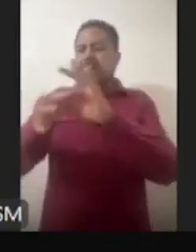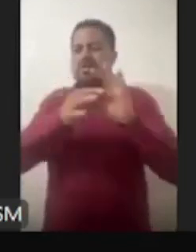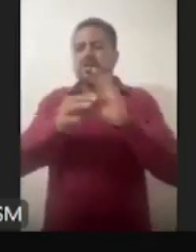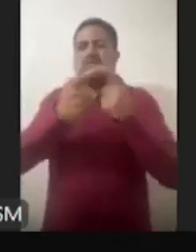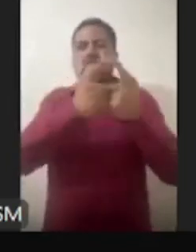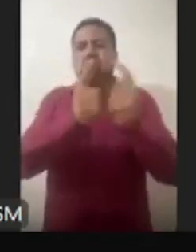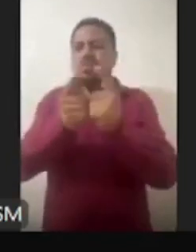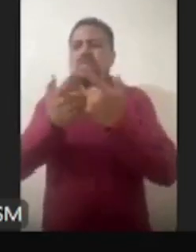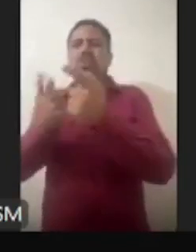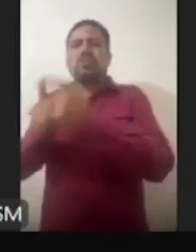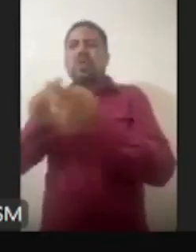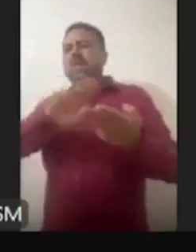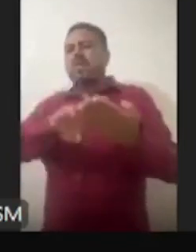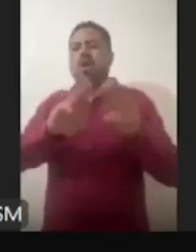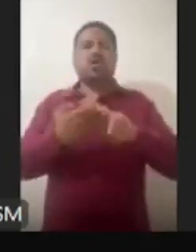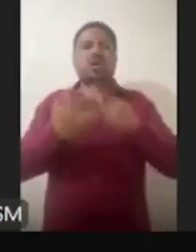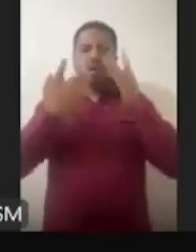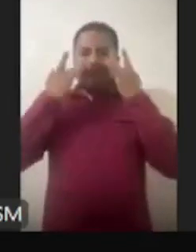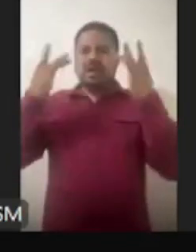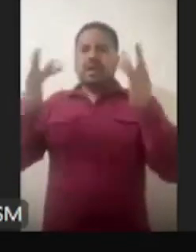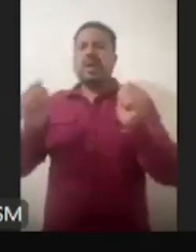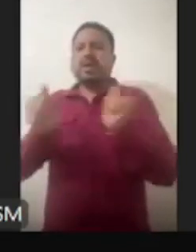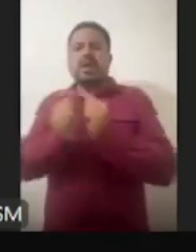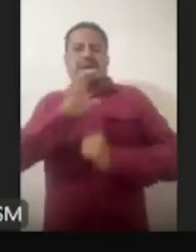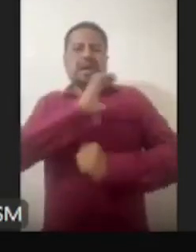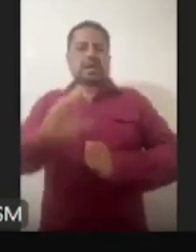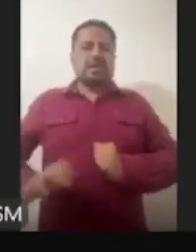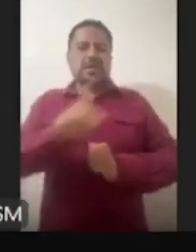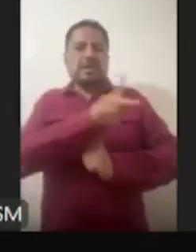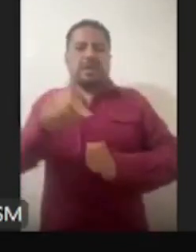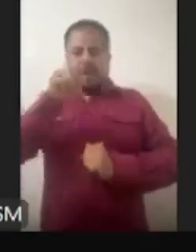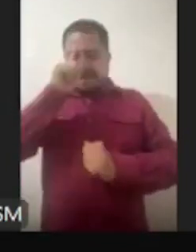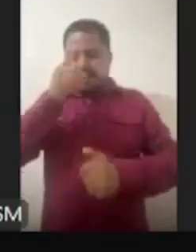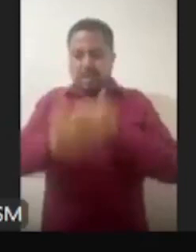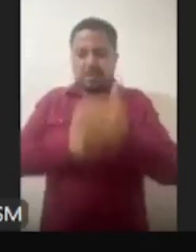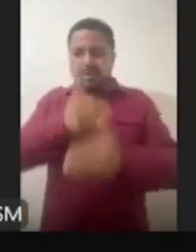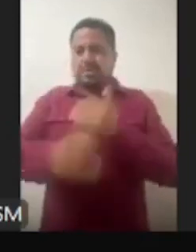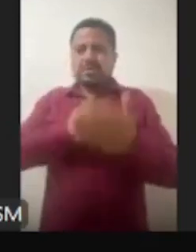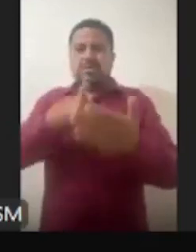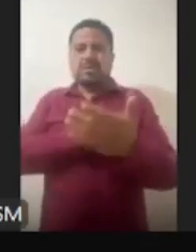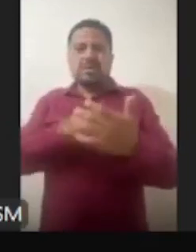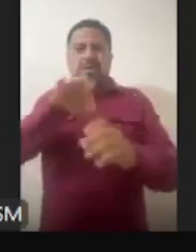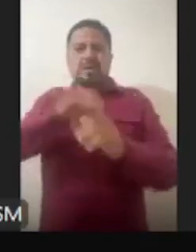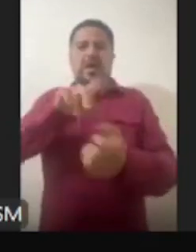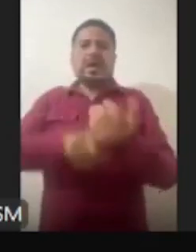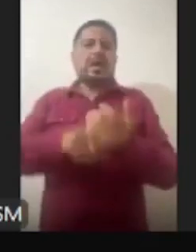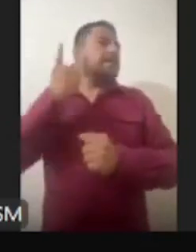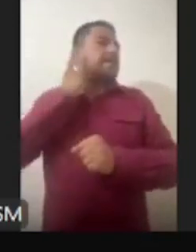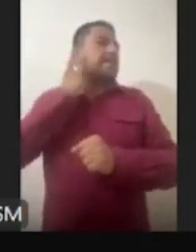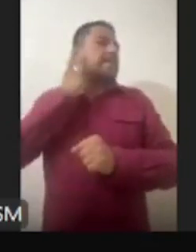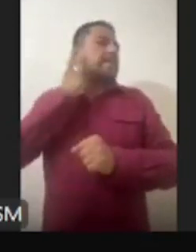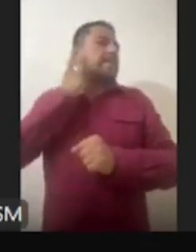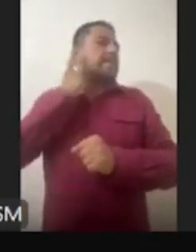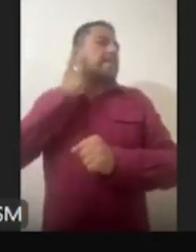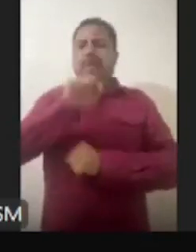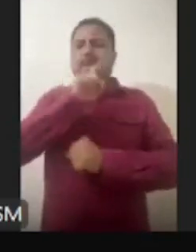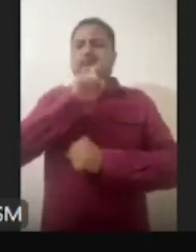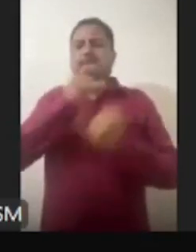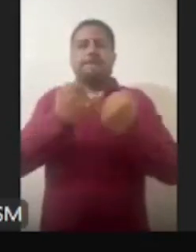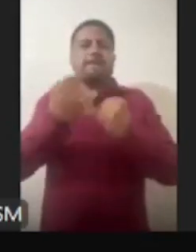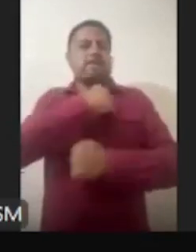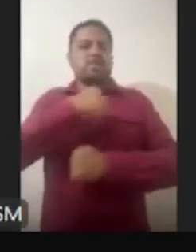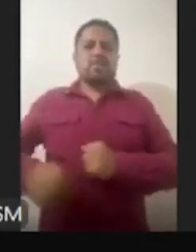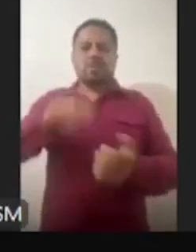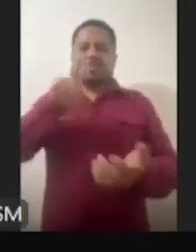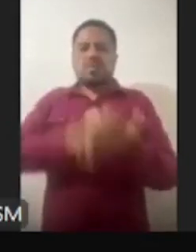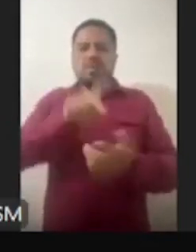renuncias presentadas por las candidaturas para el proceso electoral ordinario de diputaciones locales y ayuntamientos 2023-2024,